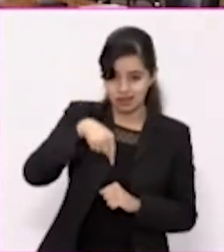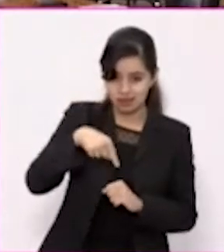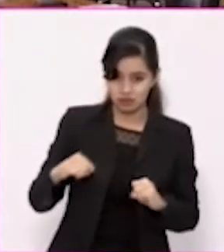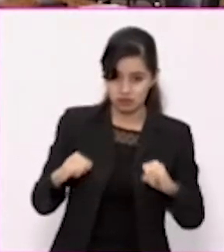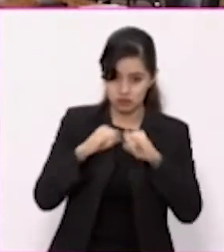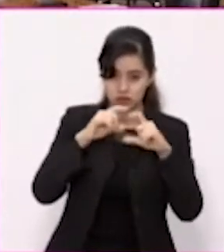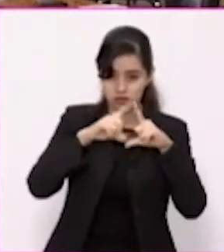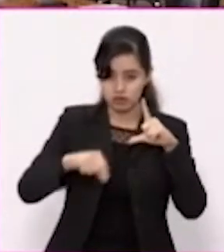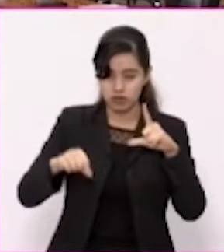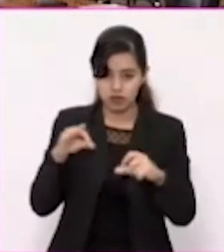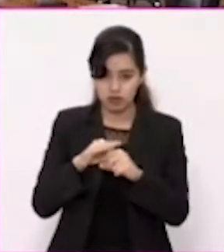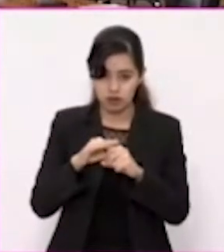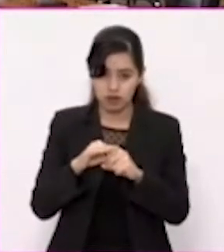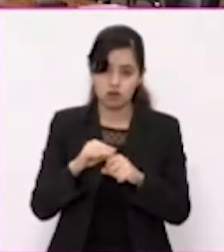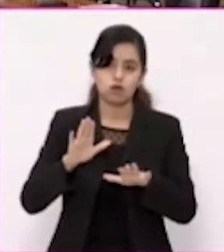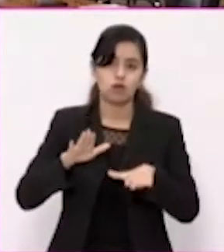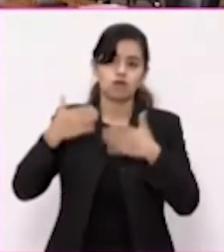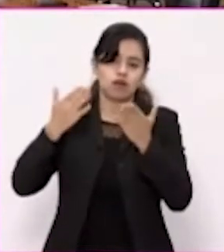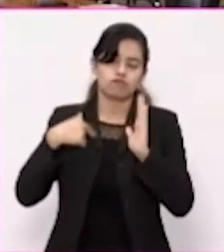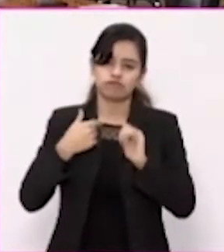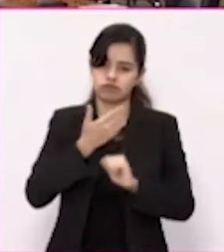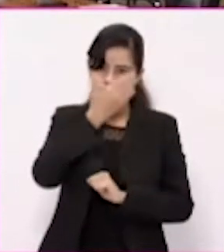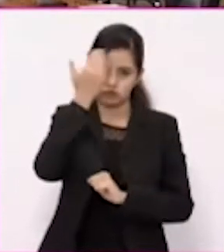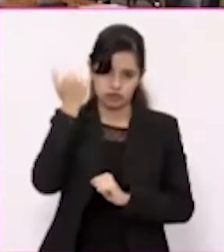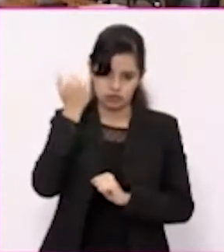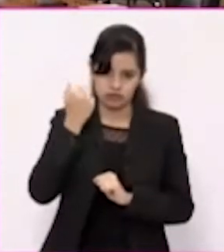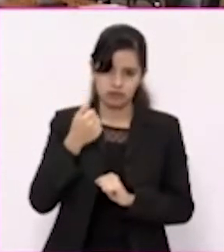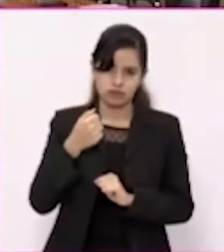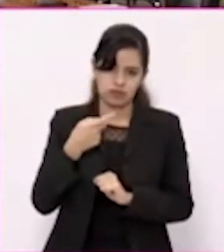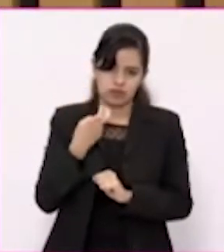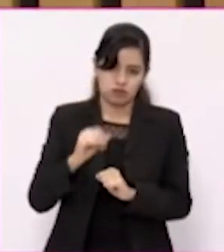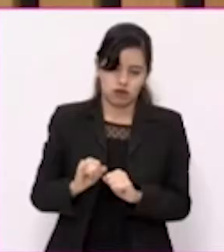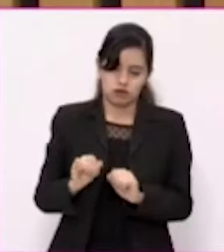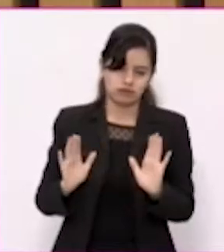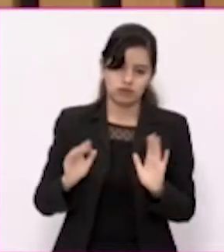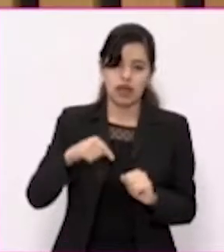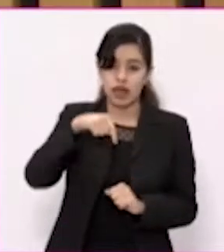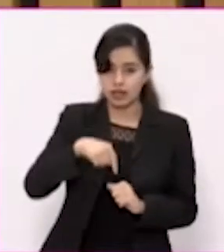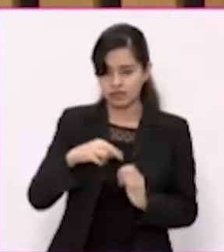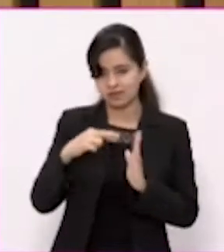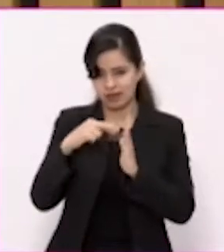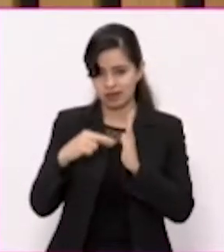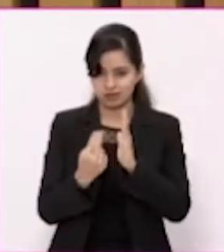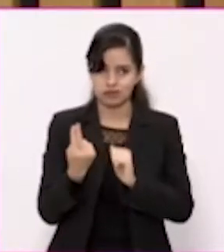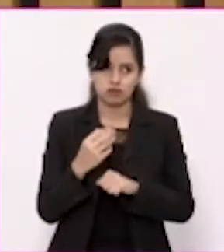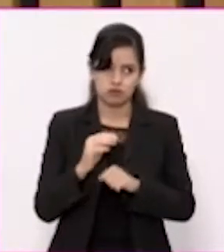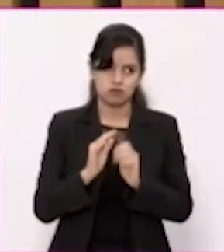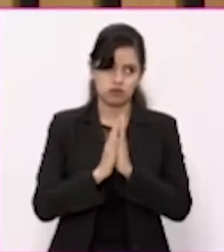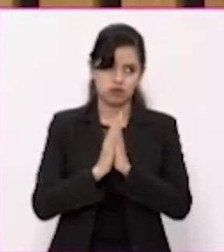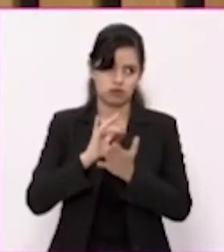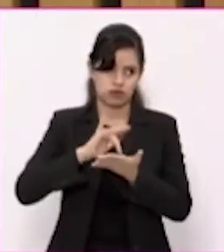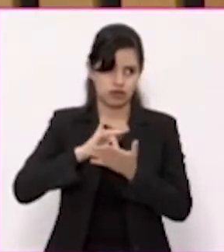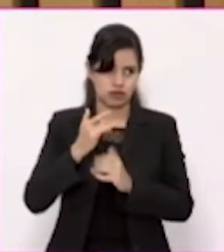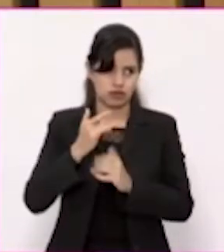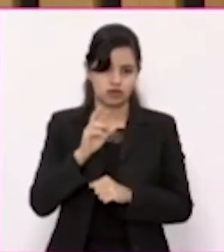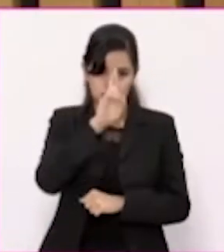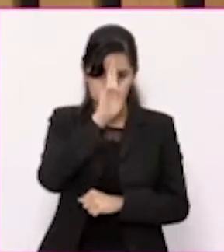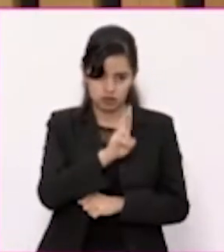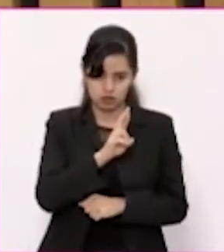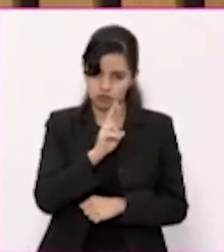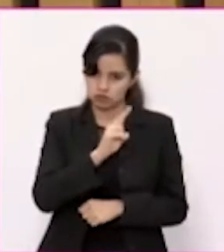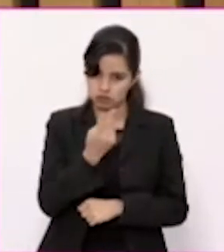Nacional Electoral. No sé qué pase en otra instancia del Estado, ni es de mi interés, pero aquí estas son las normas. Le agradecería mucho que pudiéramos, por respeto